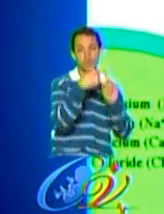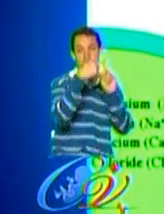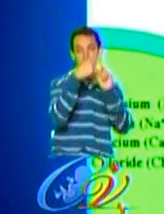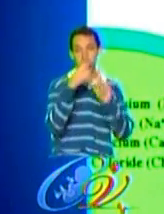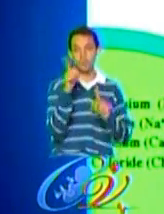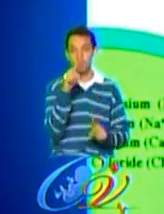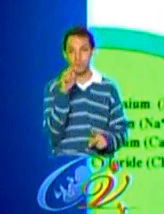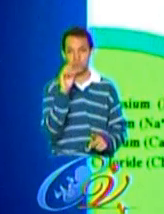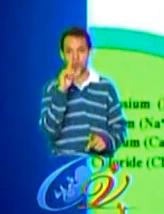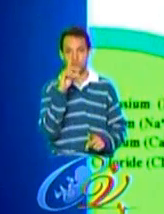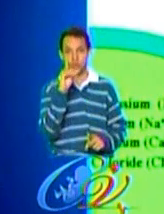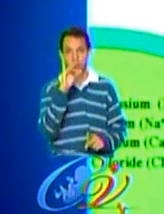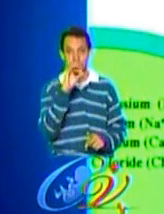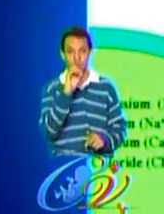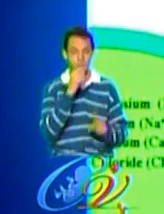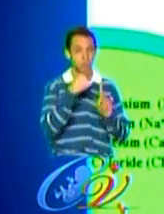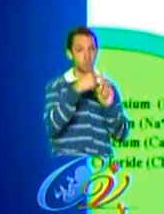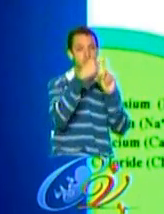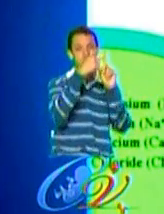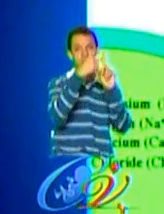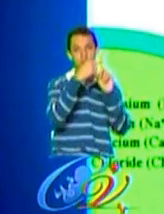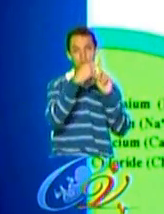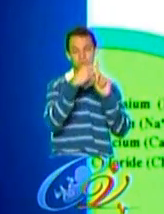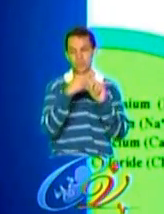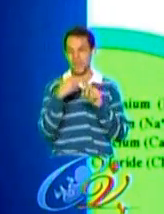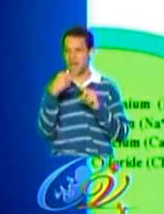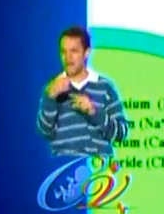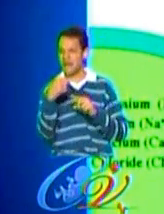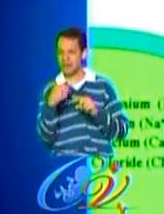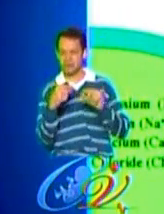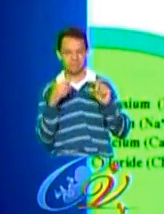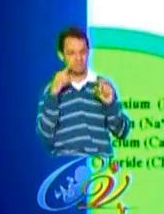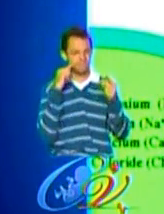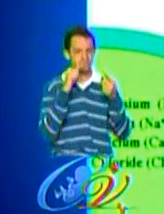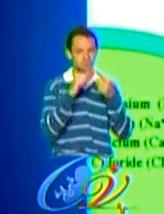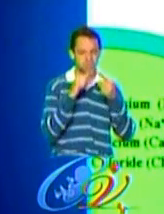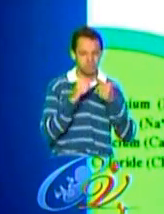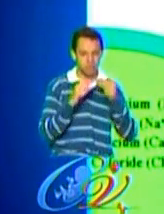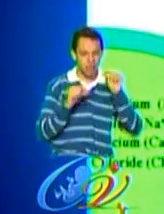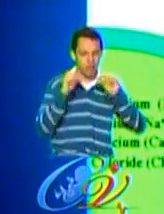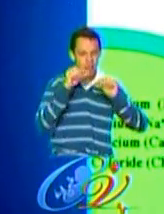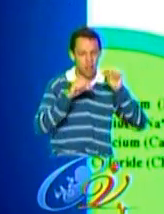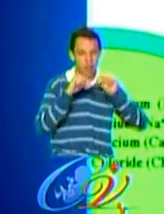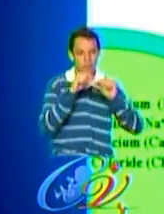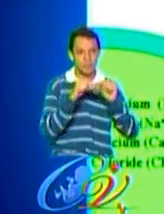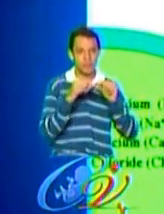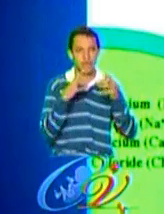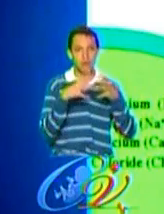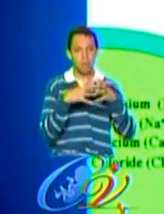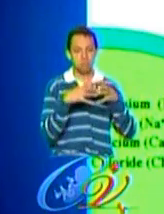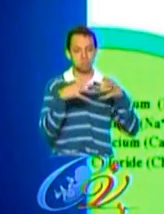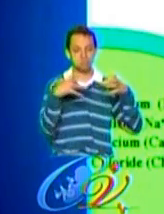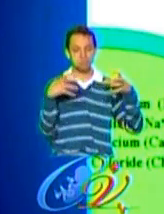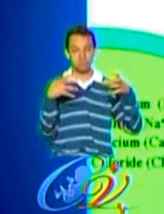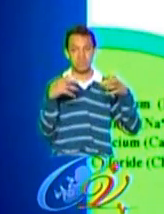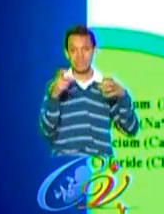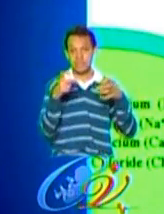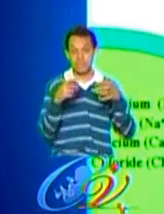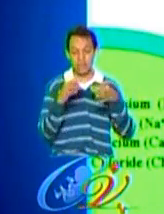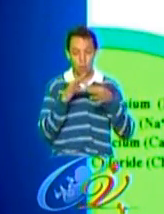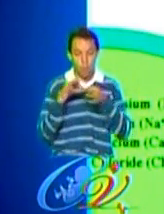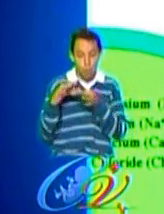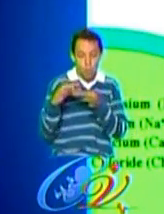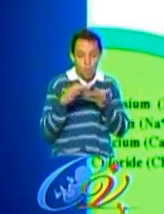y tienen que tener básicamente una concentración específica para crear una bomba dentro de la célula que hace